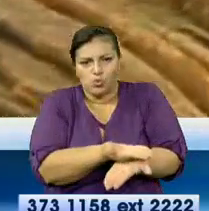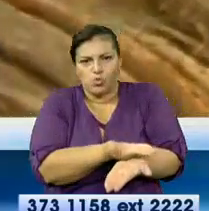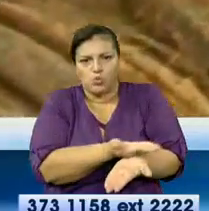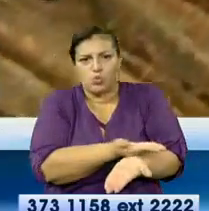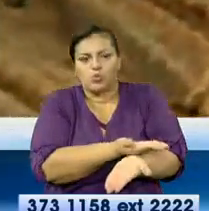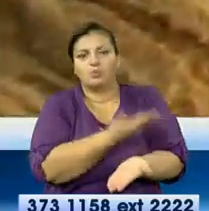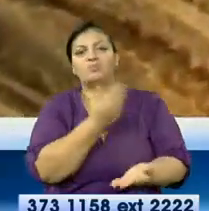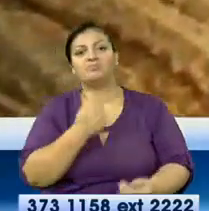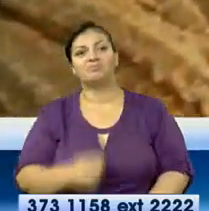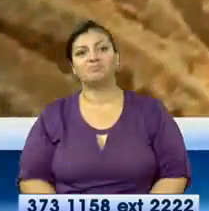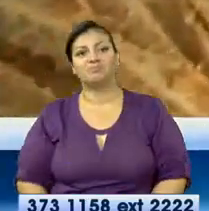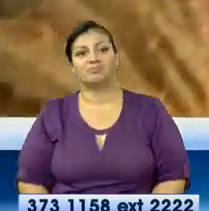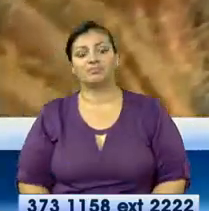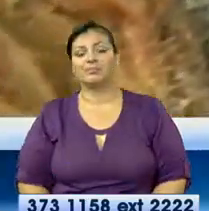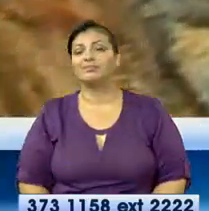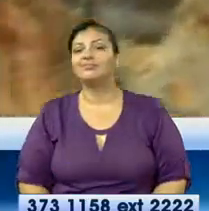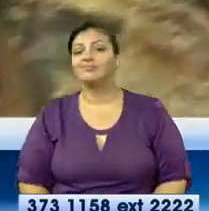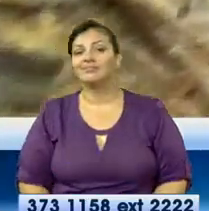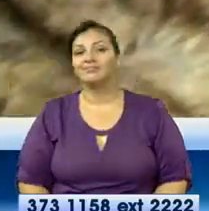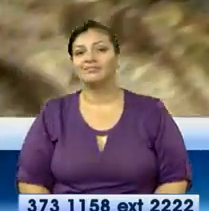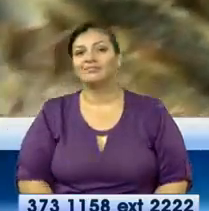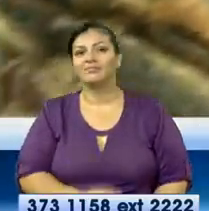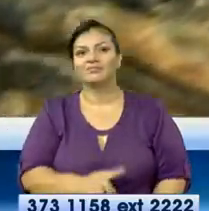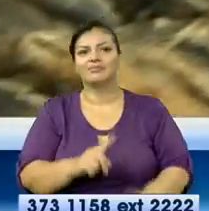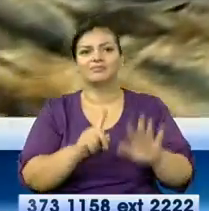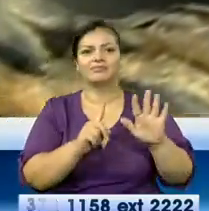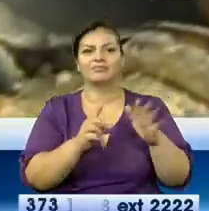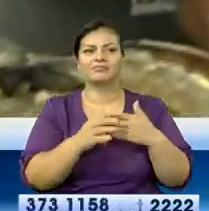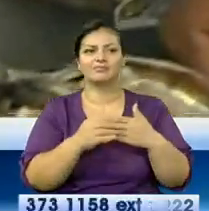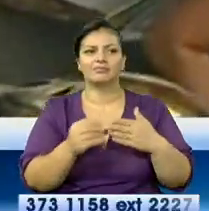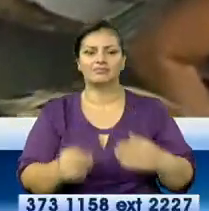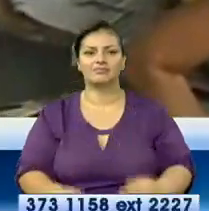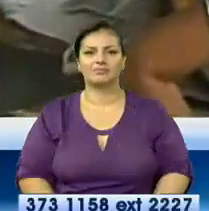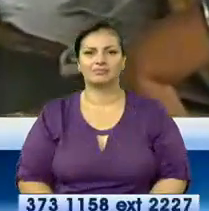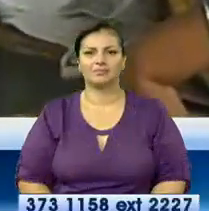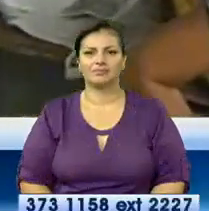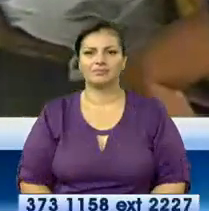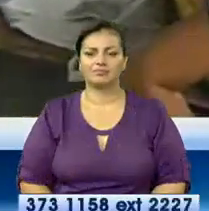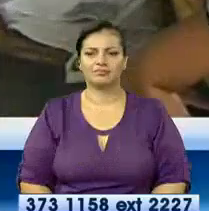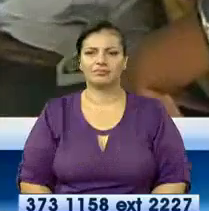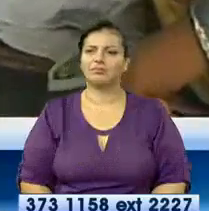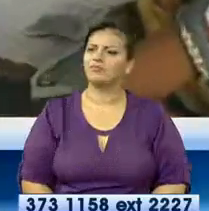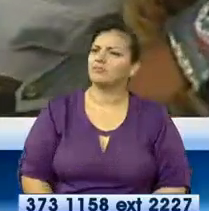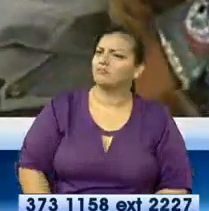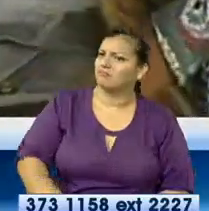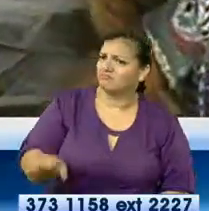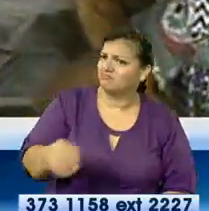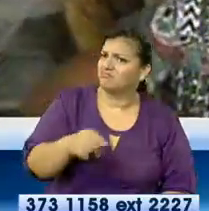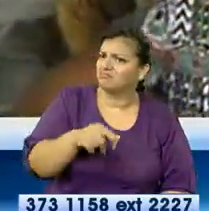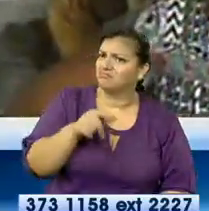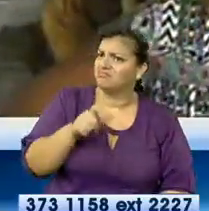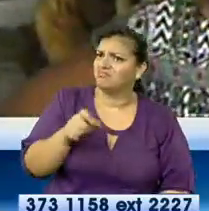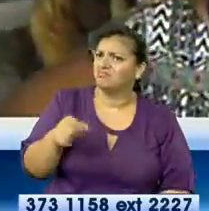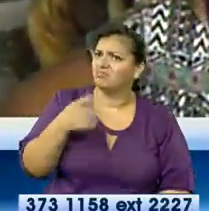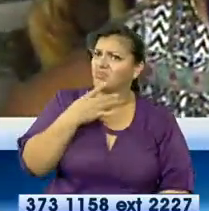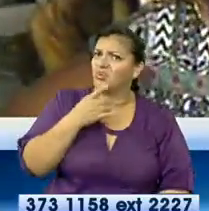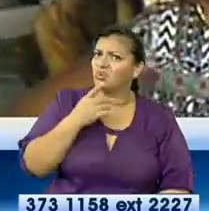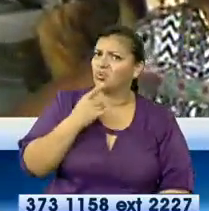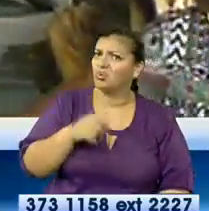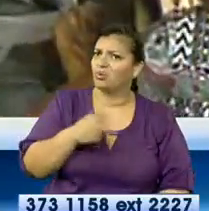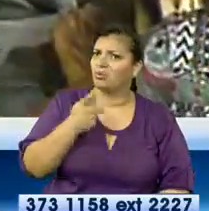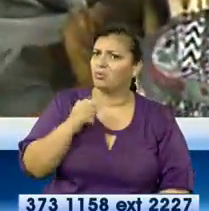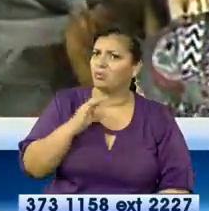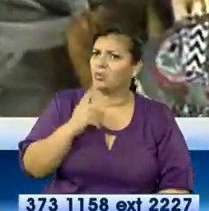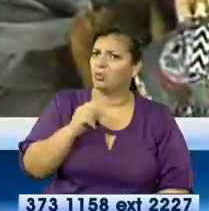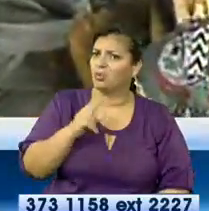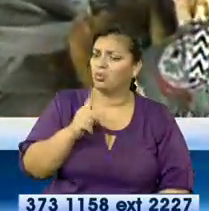te dije exactamente y el pan no como Oye y me sorprende que la gente lo está llevando Ah yo podría pensar que por más barato se lleve